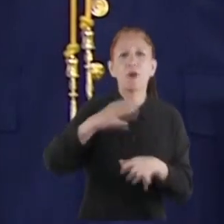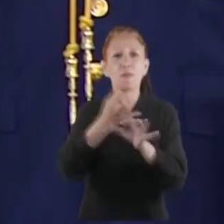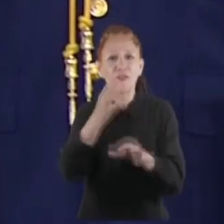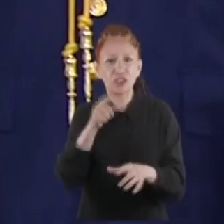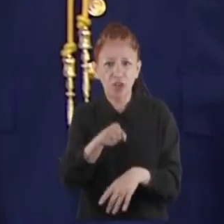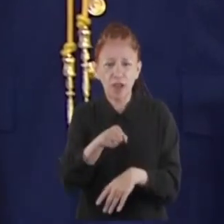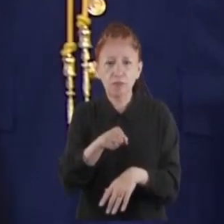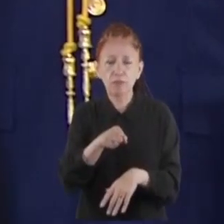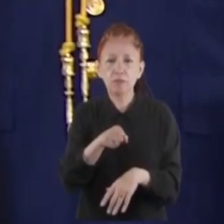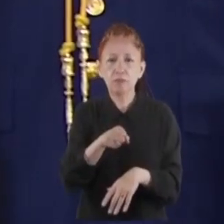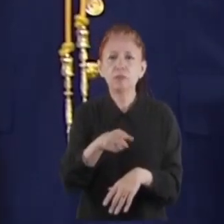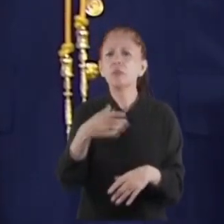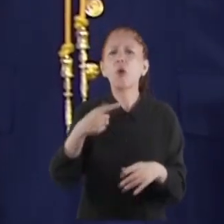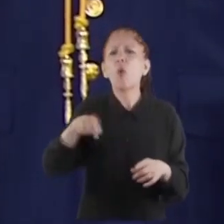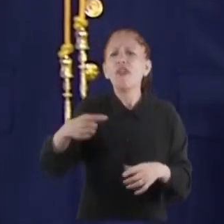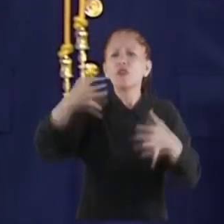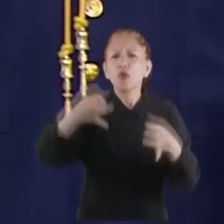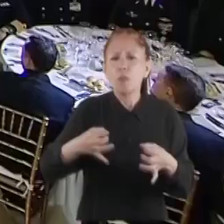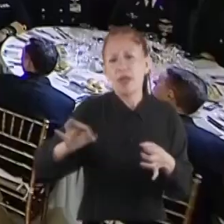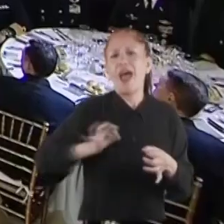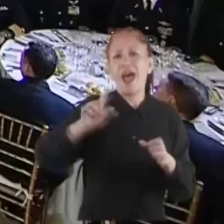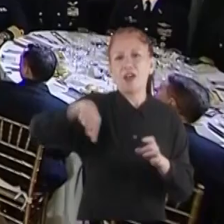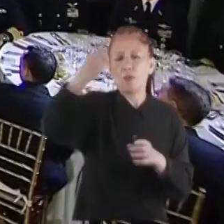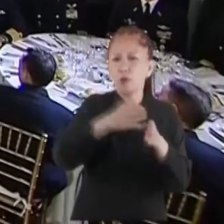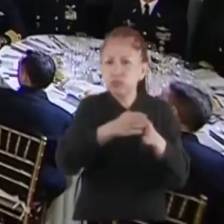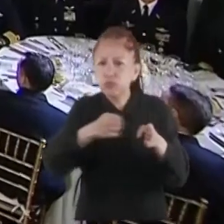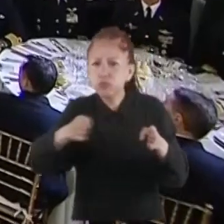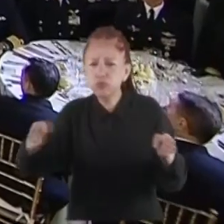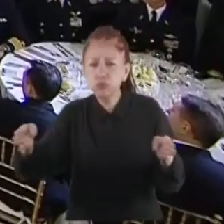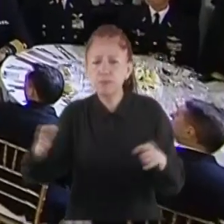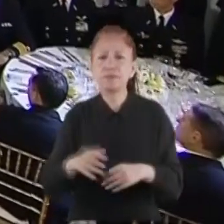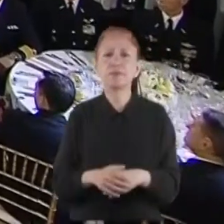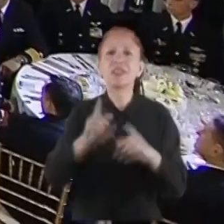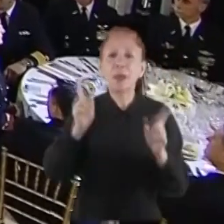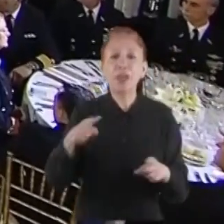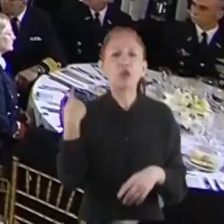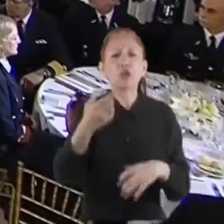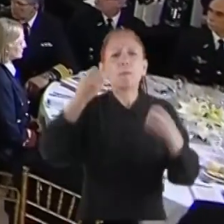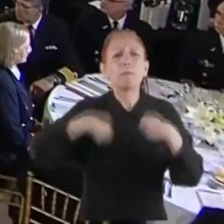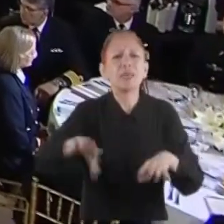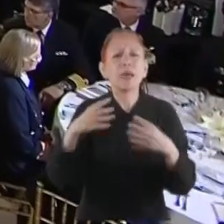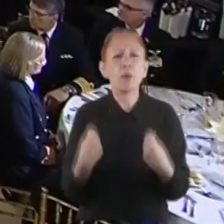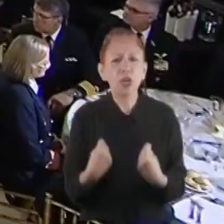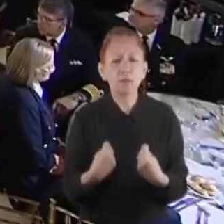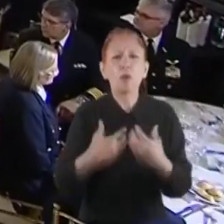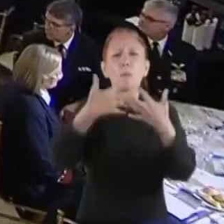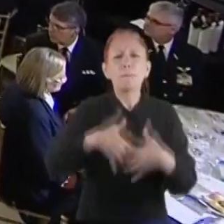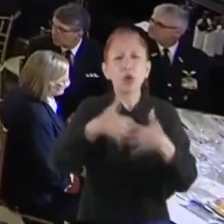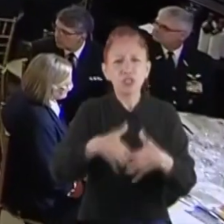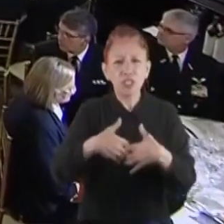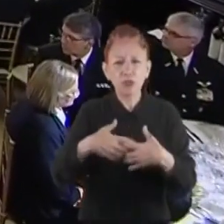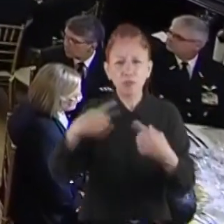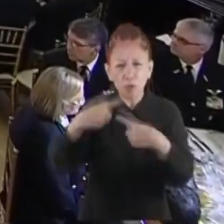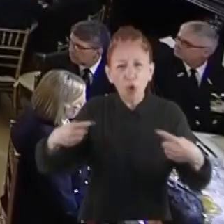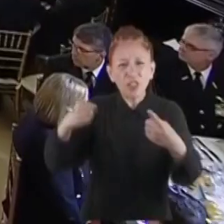que se hará efectivo a lo largo de todo el año. Al mismo tiempo, hemos iniciado un proceso de reequipamiento de las Fuerzas